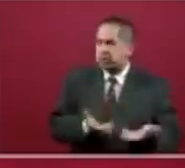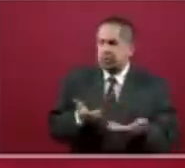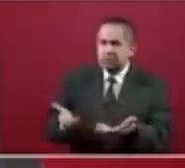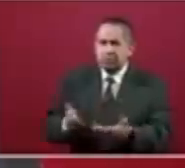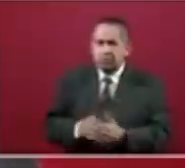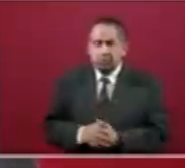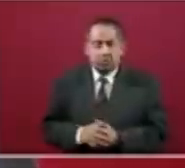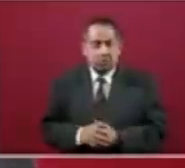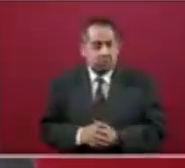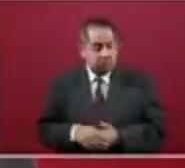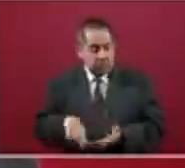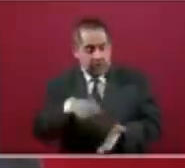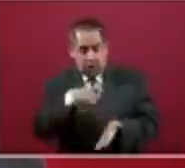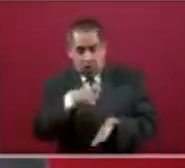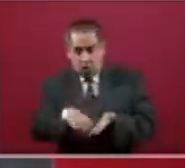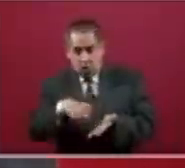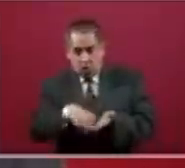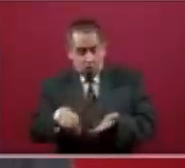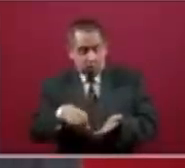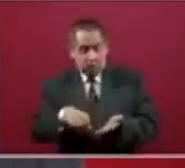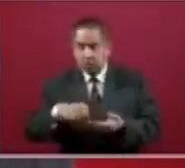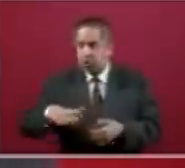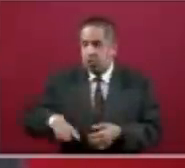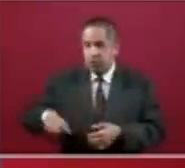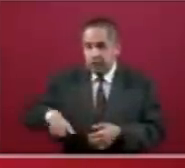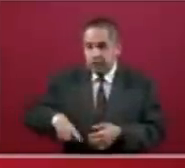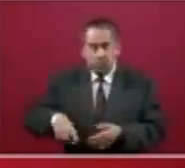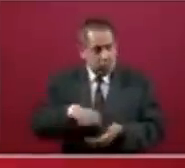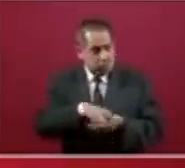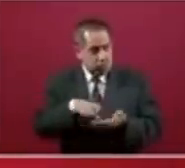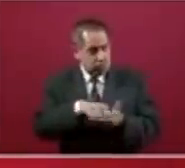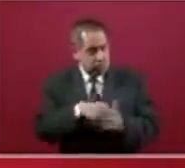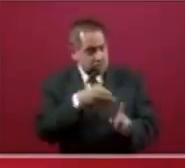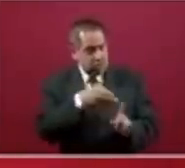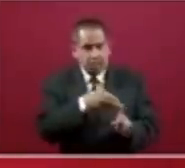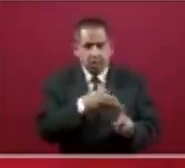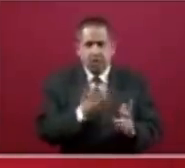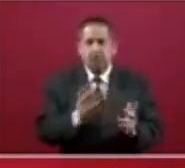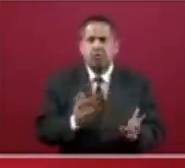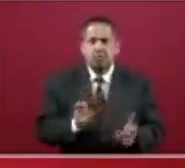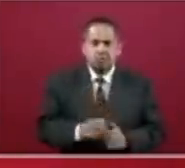y las compras del gobierno